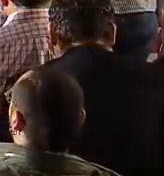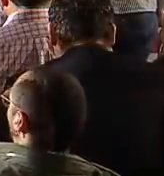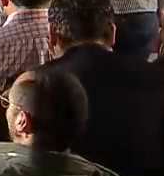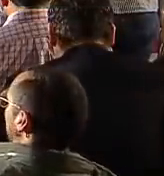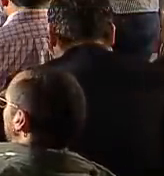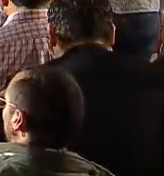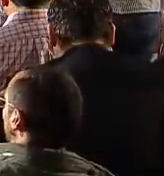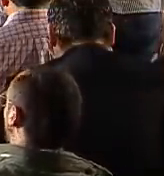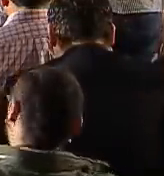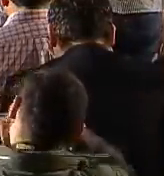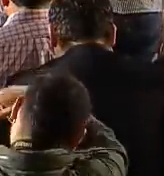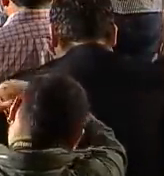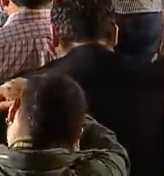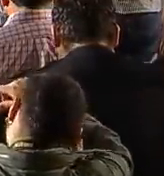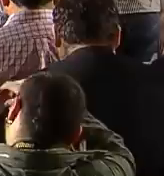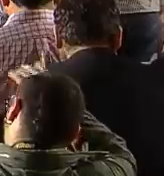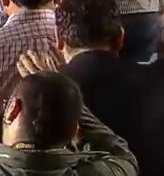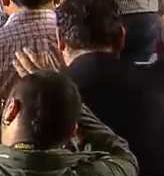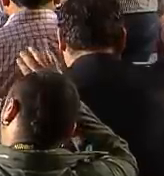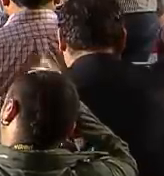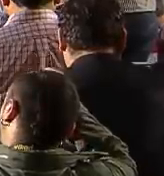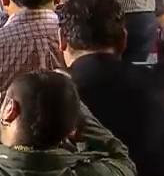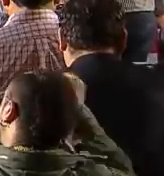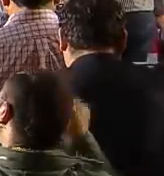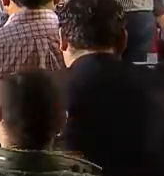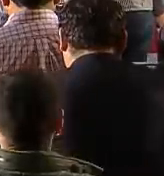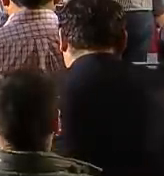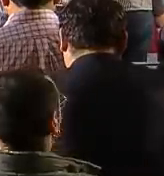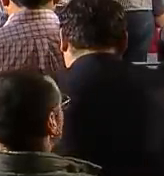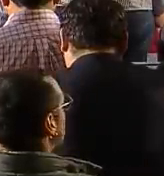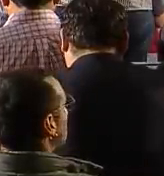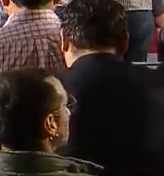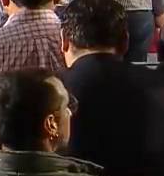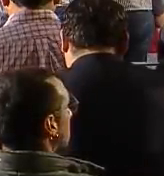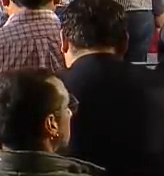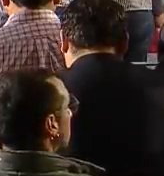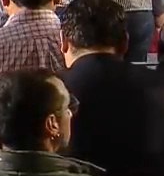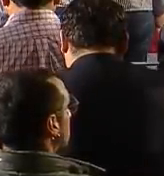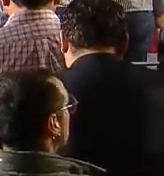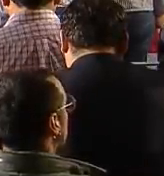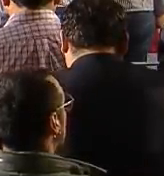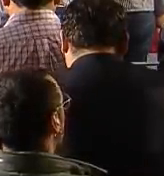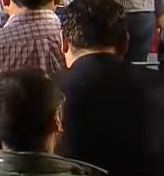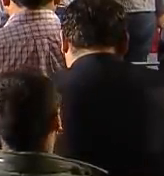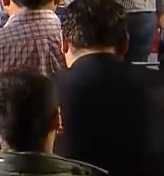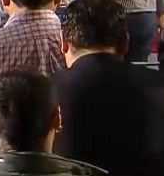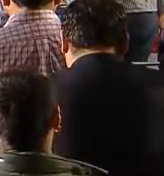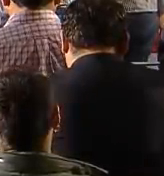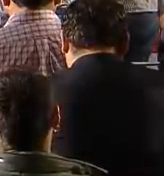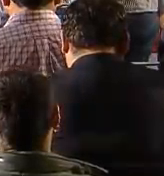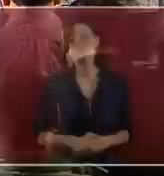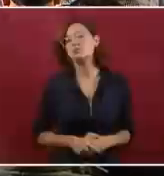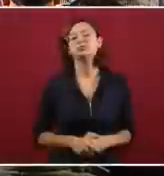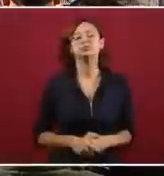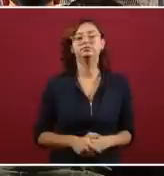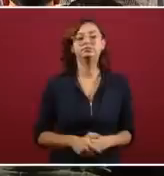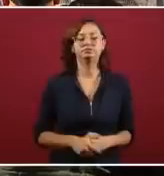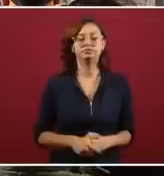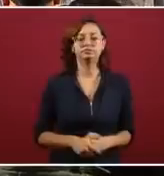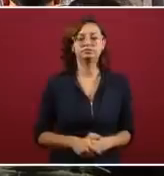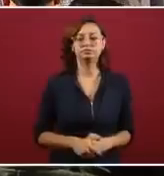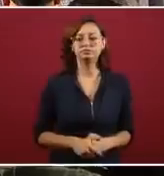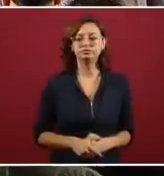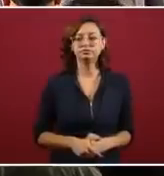sentencia emitida por el juez décimo del distrito en el estado de Sinaloa, el juicio del amparo 629-2013, el